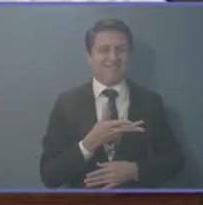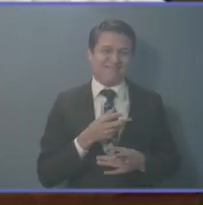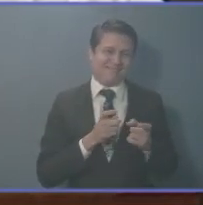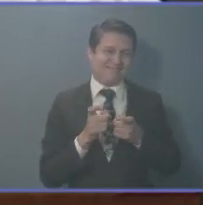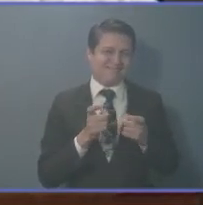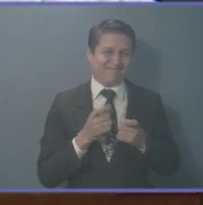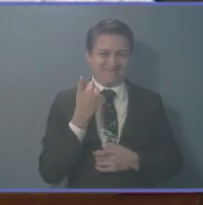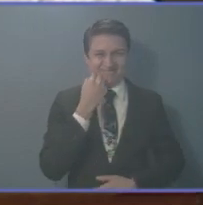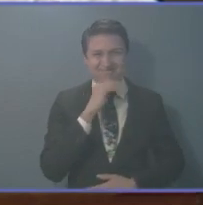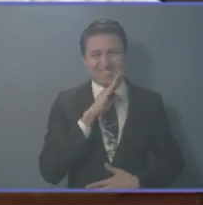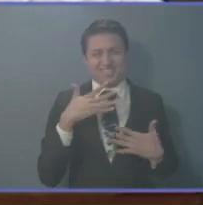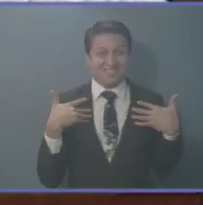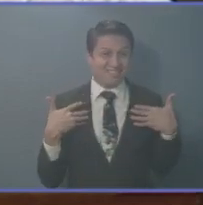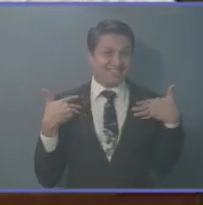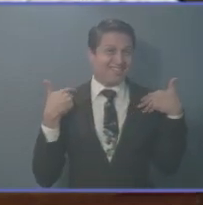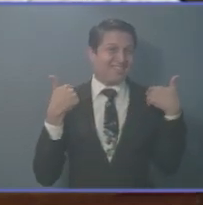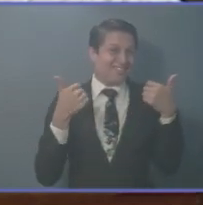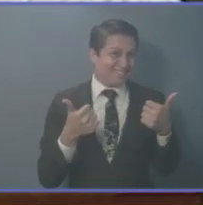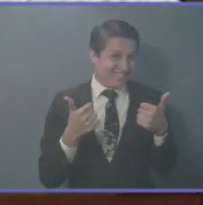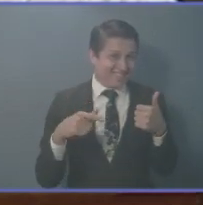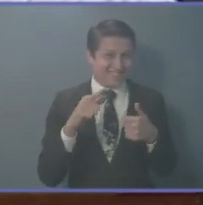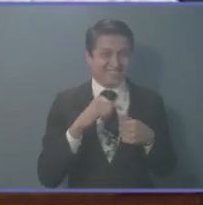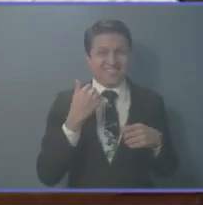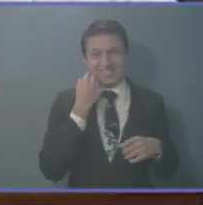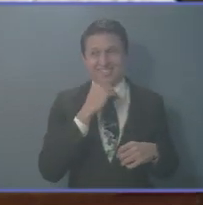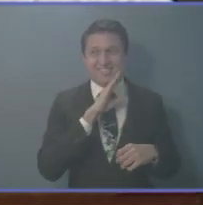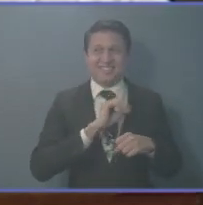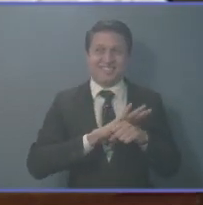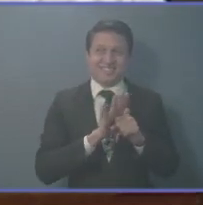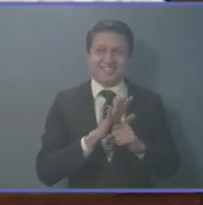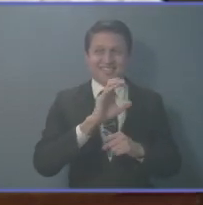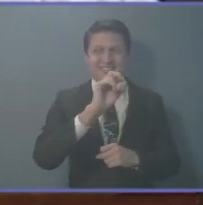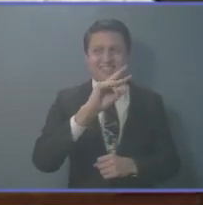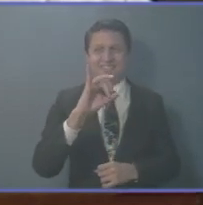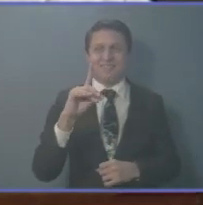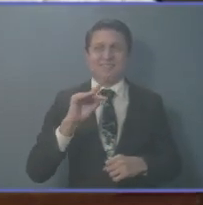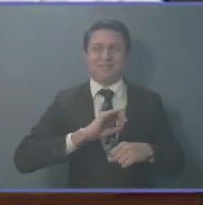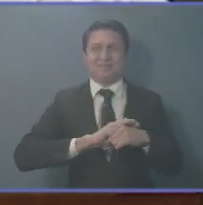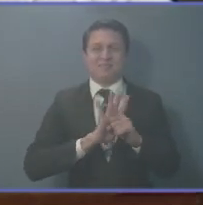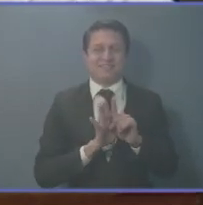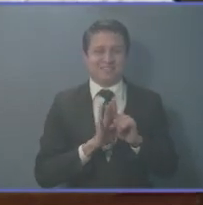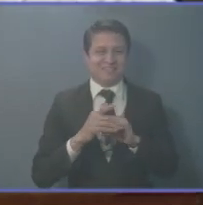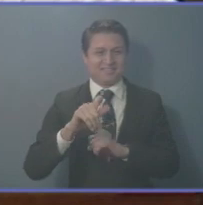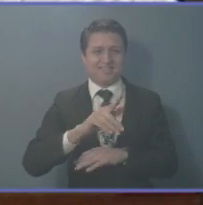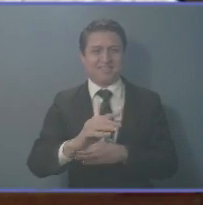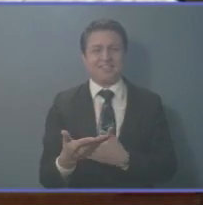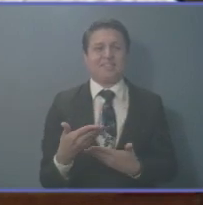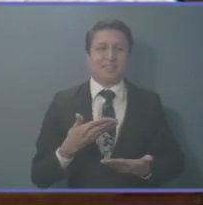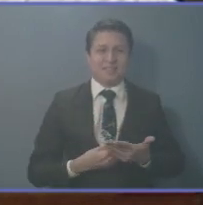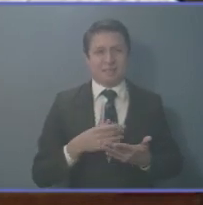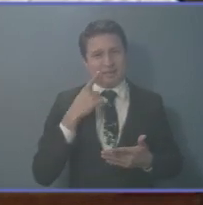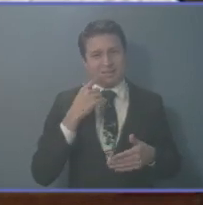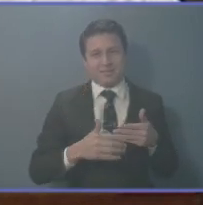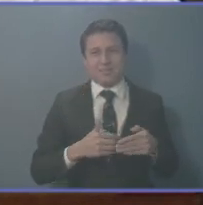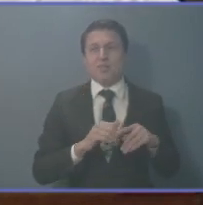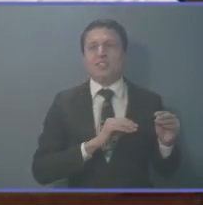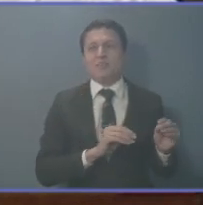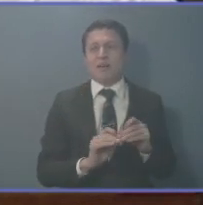para combatir el daño y evitar la propagación del COVID-19, por lo cual toda la población deberá mantenerse en resguardo